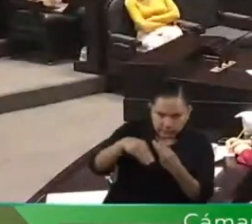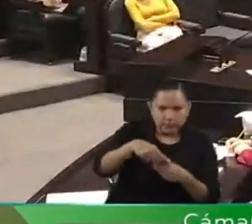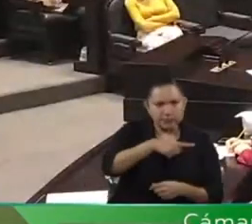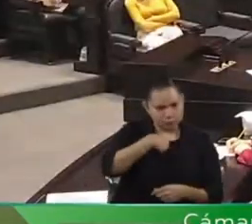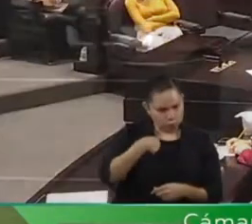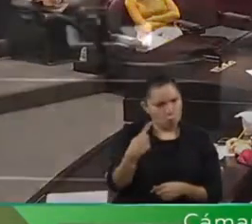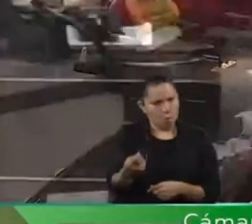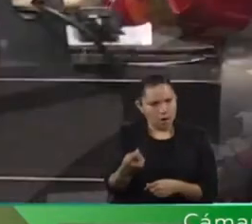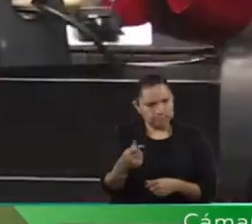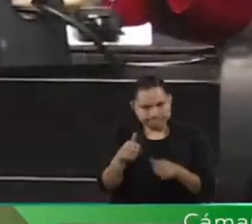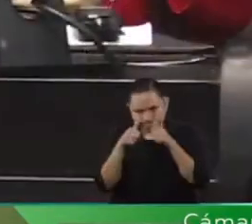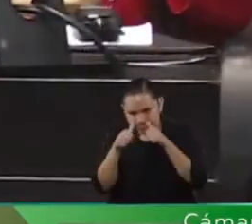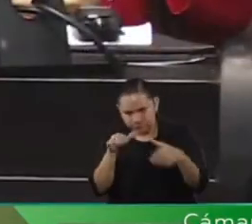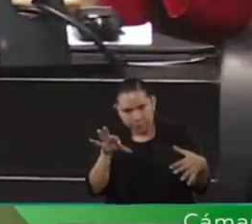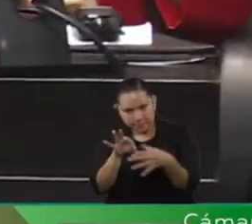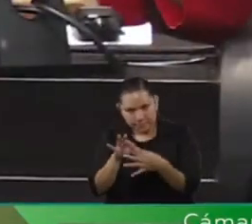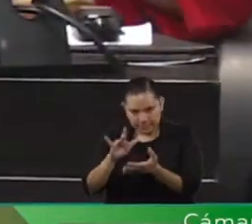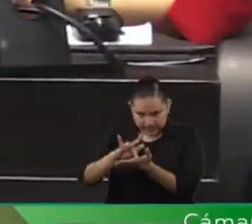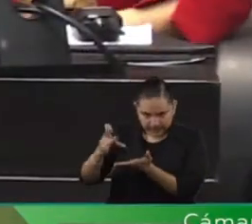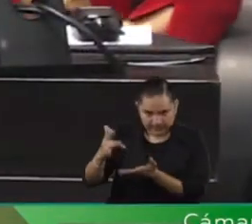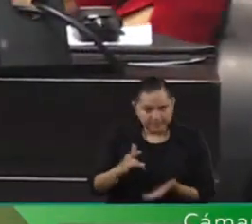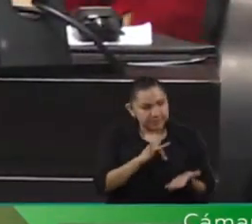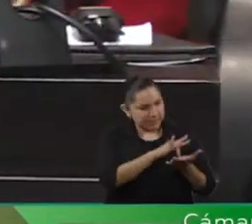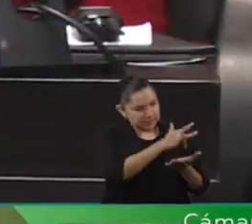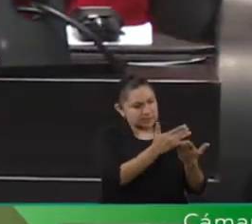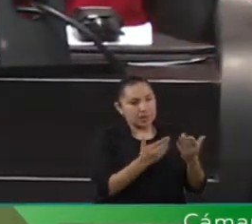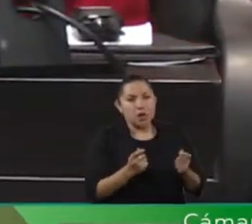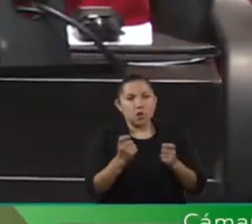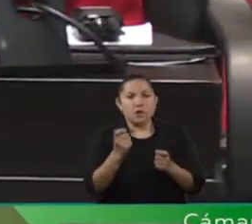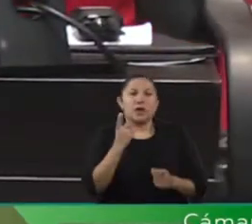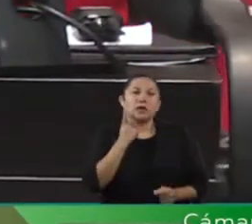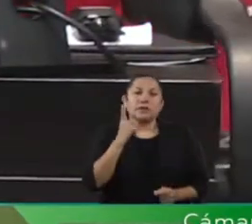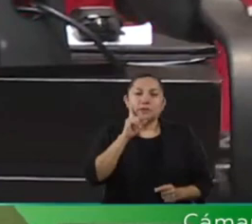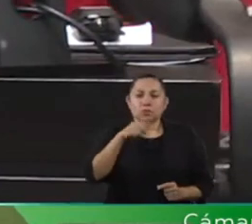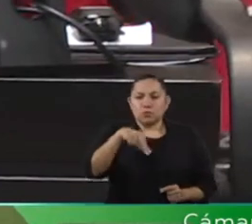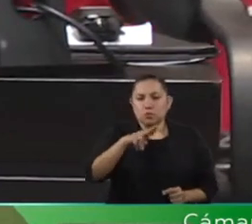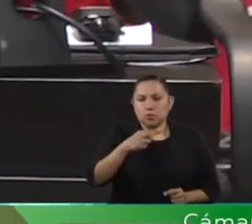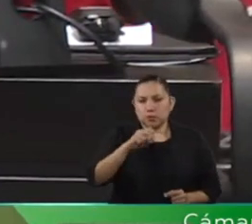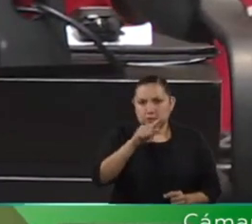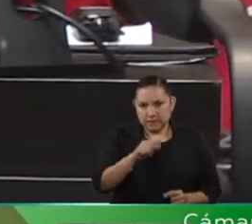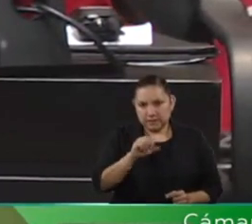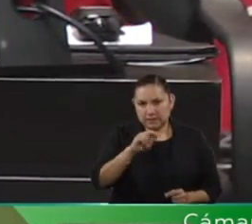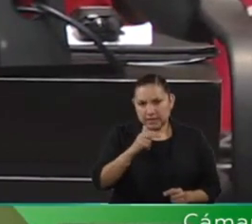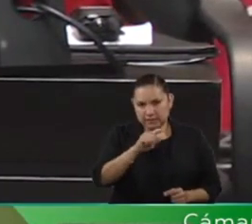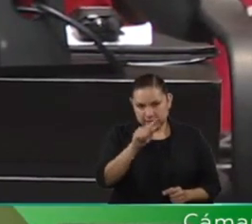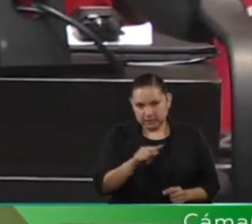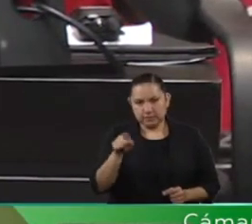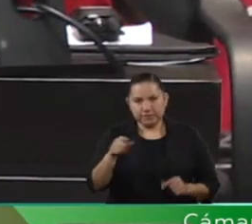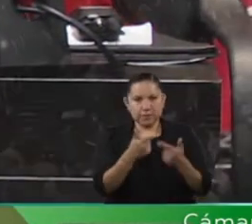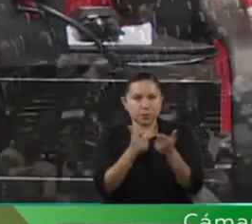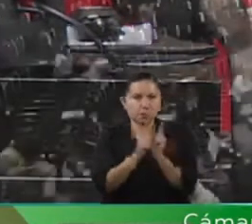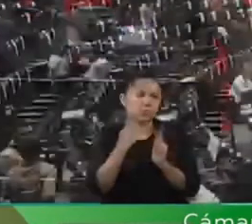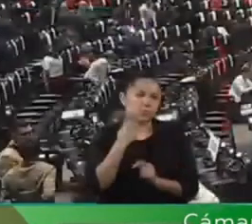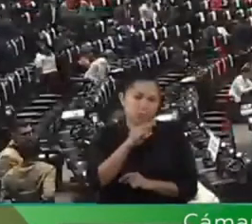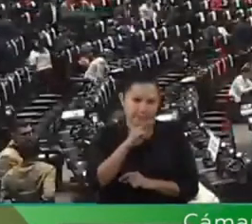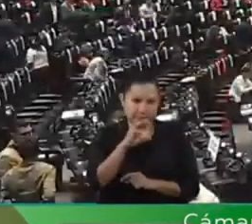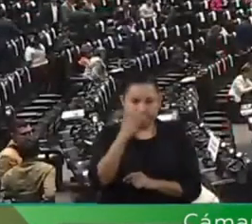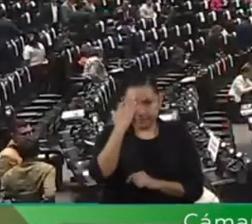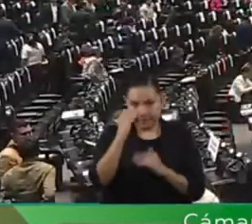Gracias. Tiene ahora el uso de la palabra la diputada Gloria Elizabeth Núñez Sánchez, de Movimiento Ciudadano, hasta por 5 minutos.